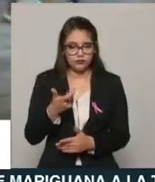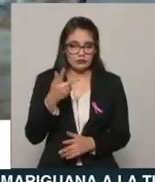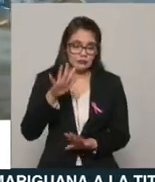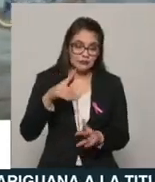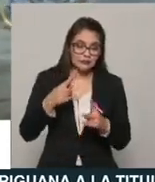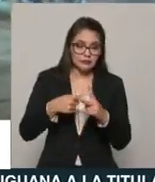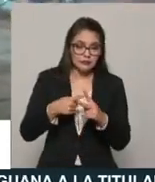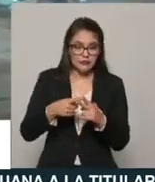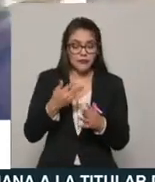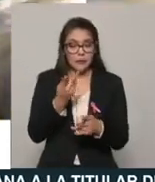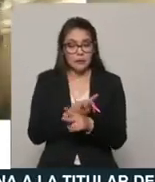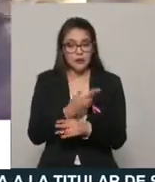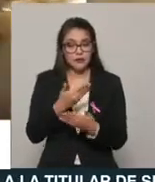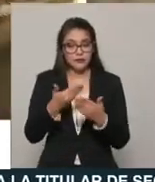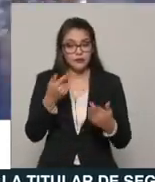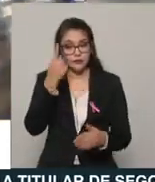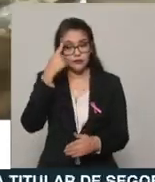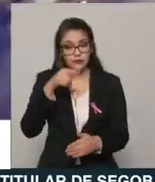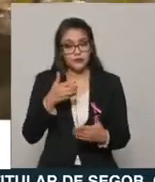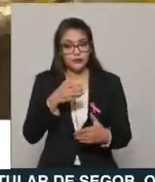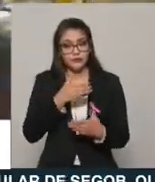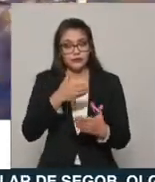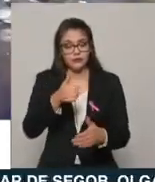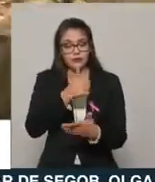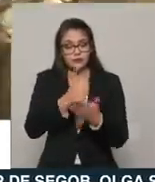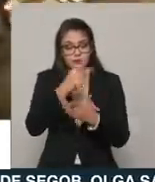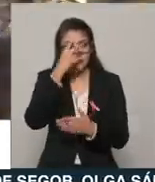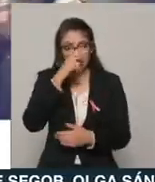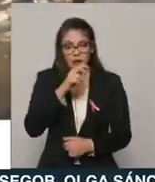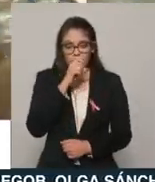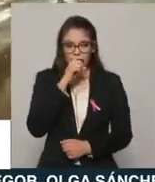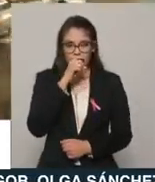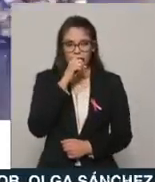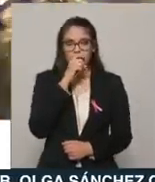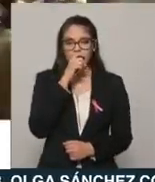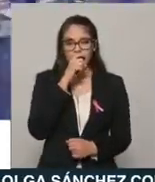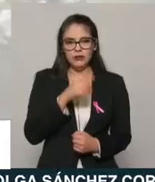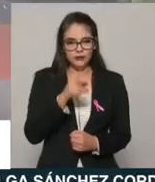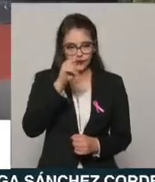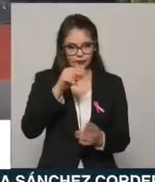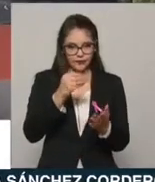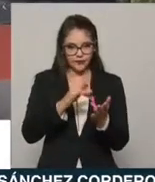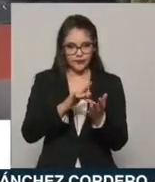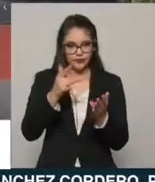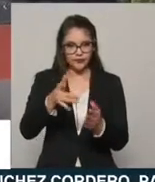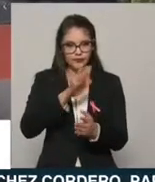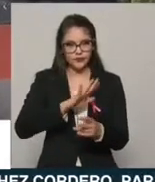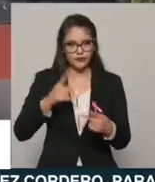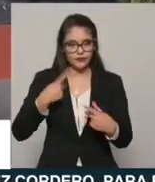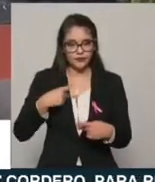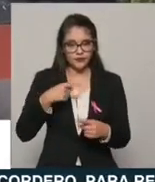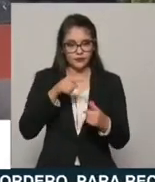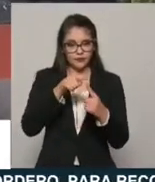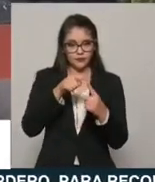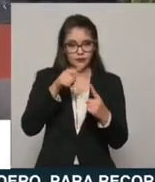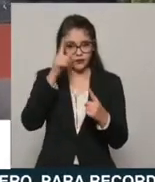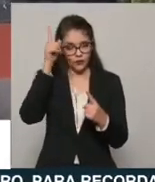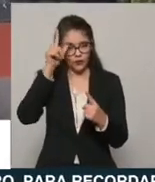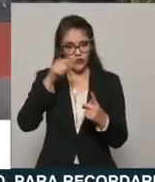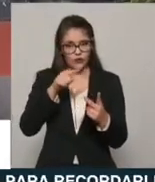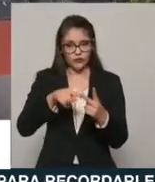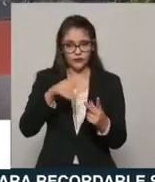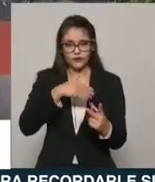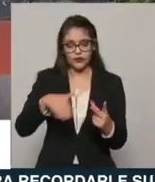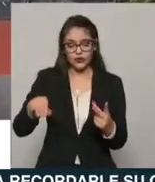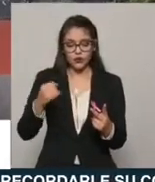estos minutos en las calles de la Ciudad de México. Ale. Rocío, muchísimas gracias. Pues principalmente 3 zonas afectadas: la Basílica de Guadalupe, la zona de